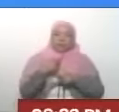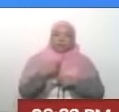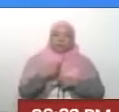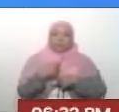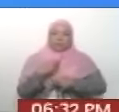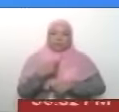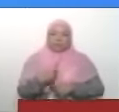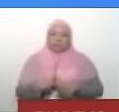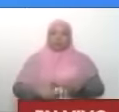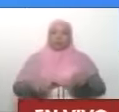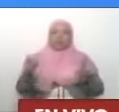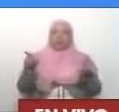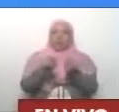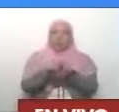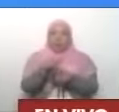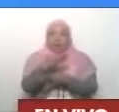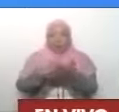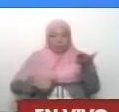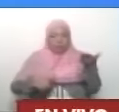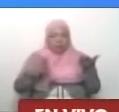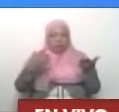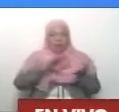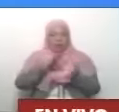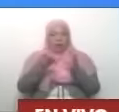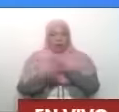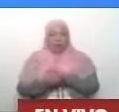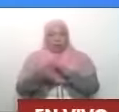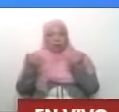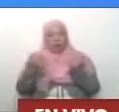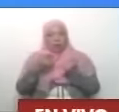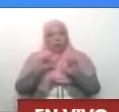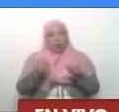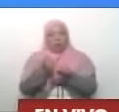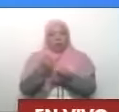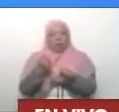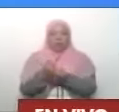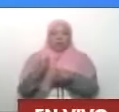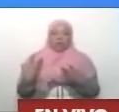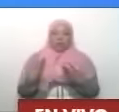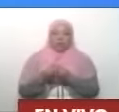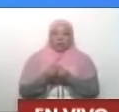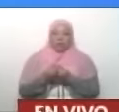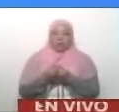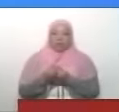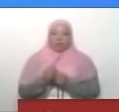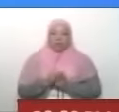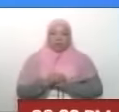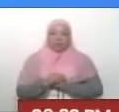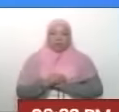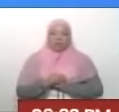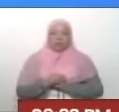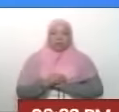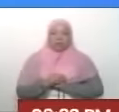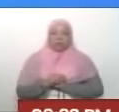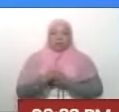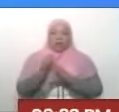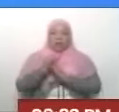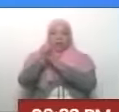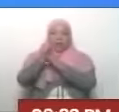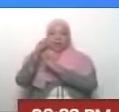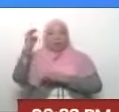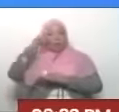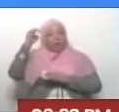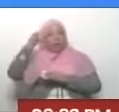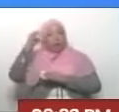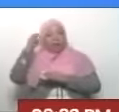también le caigan a palo esa tesis. Generación fundacional de acompañamiento al jefe, al líder, al maestro,